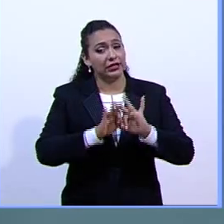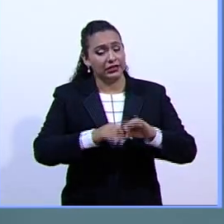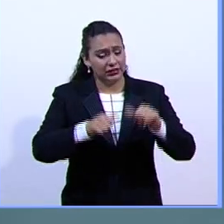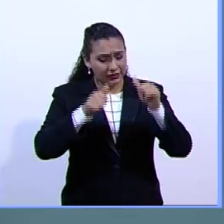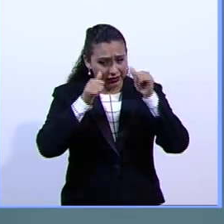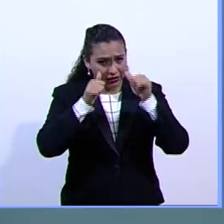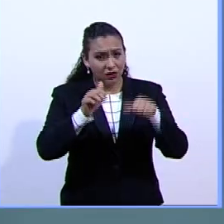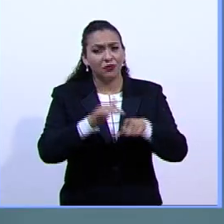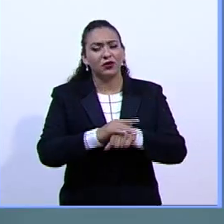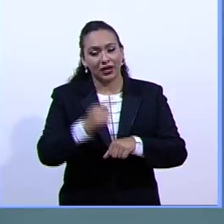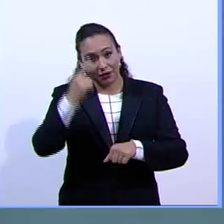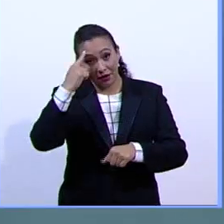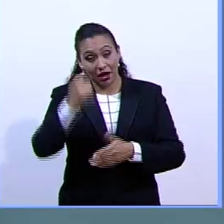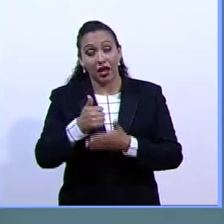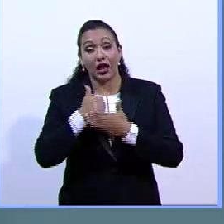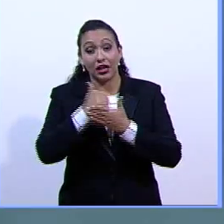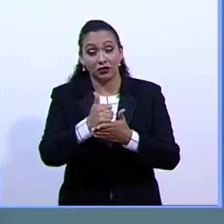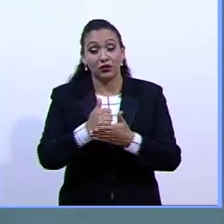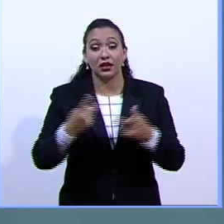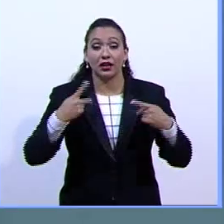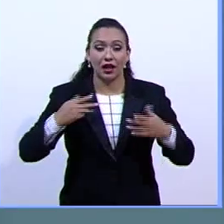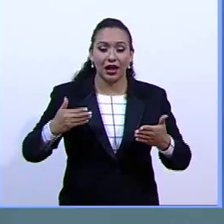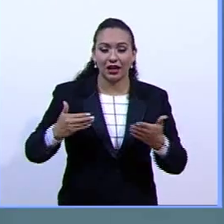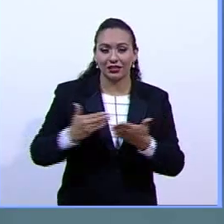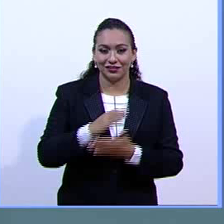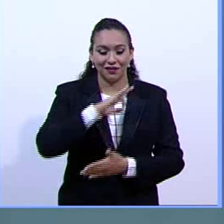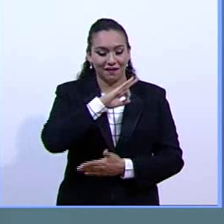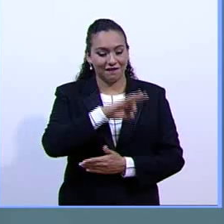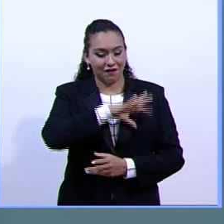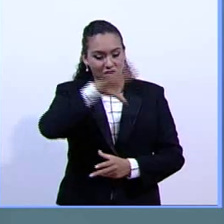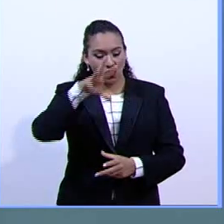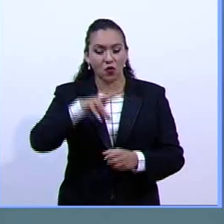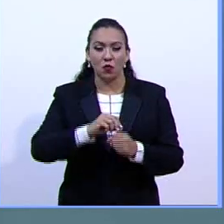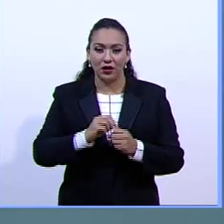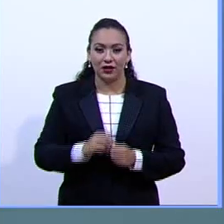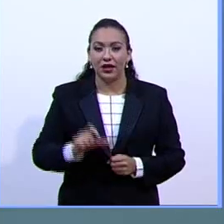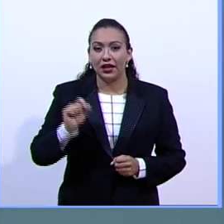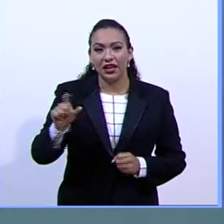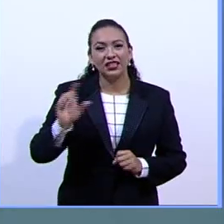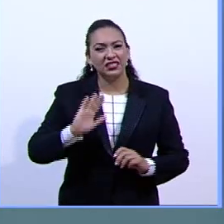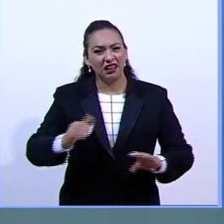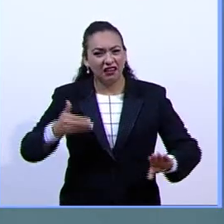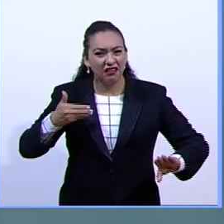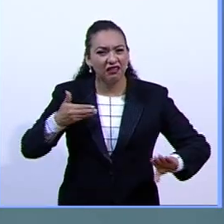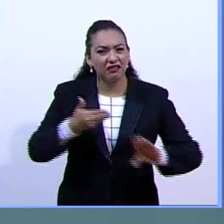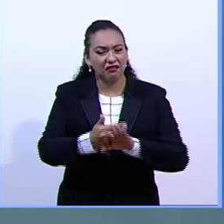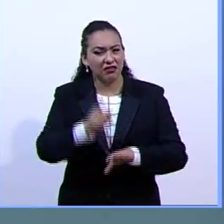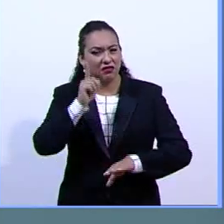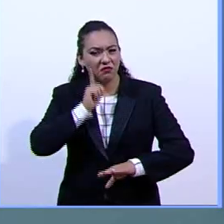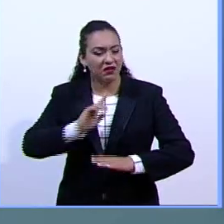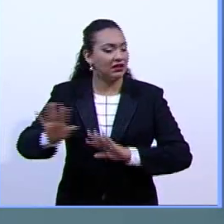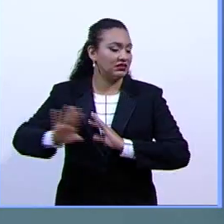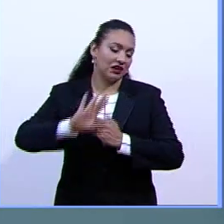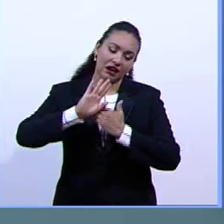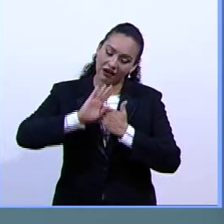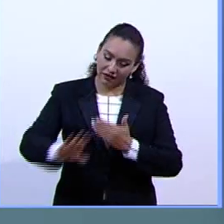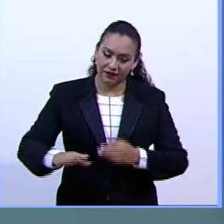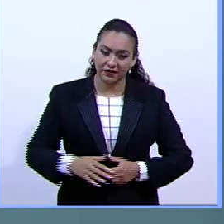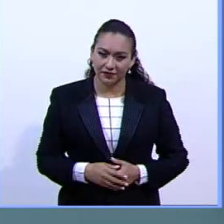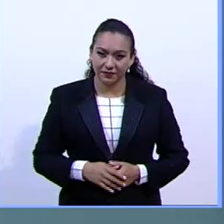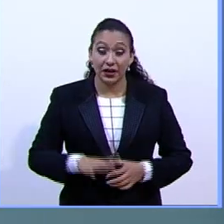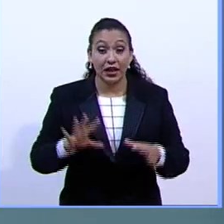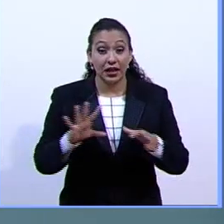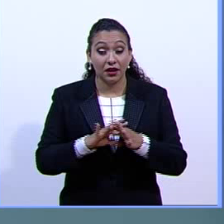alcanzar la plenitud y la felicidad como sociedad, así como para desterrar la violencia contra las mujeres. Destacó